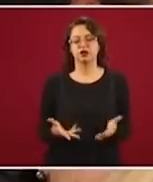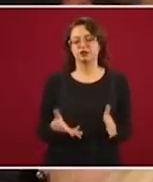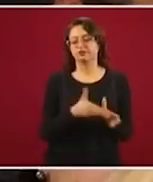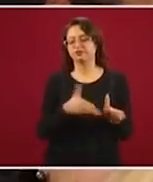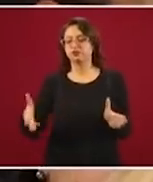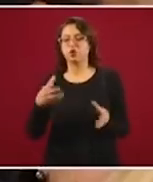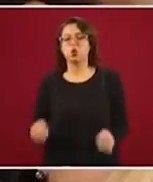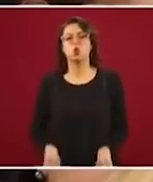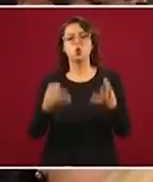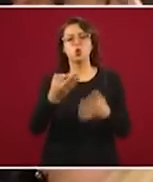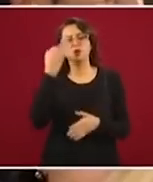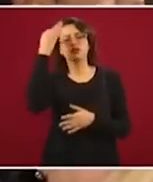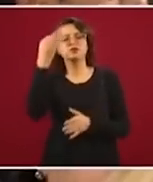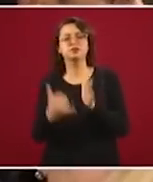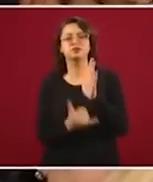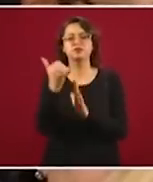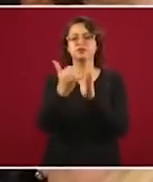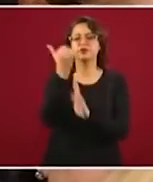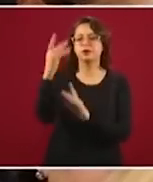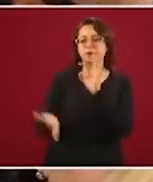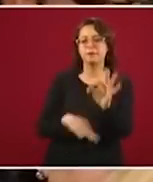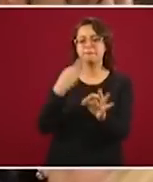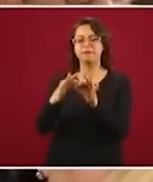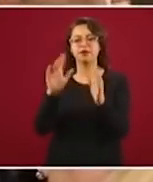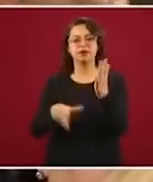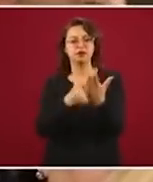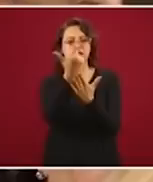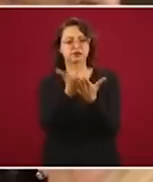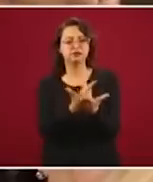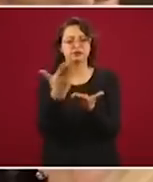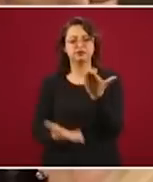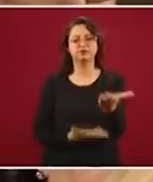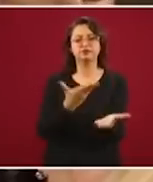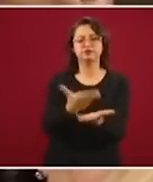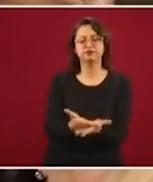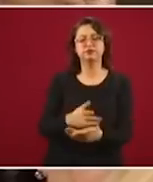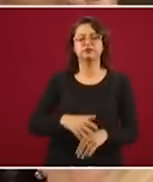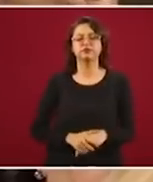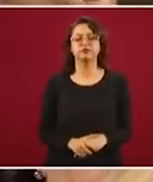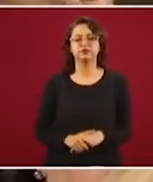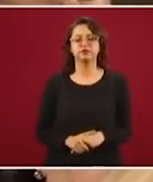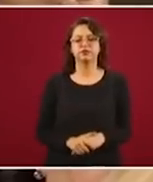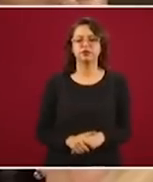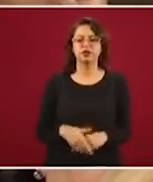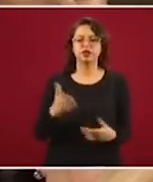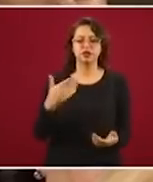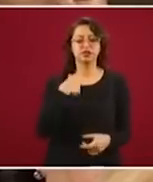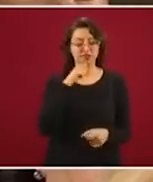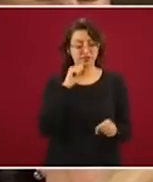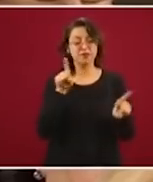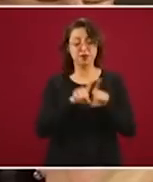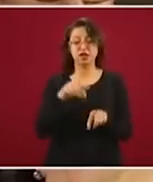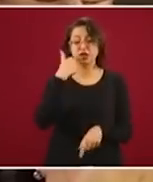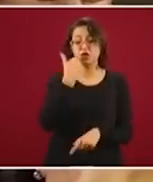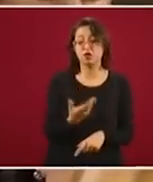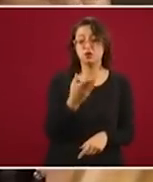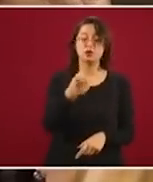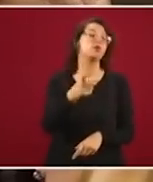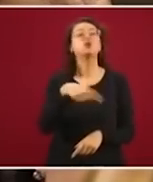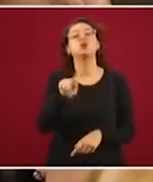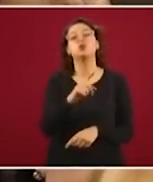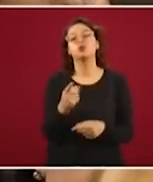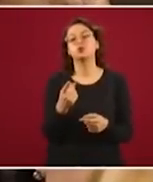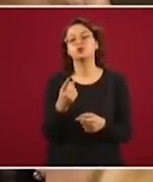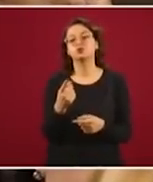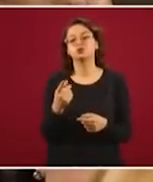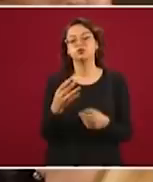tiempo estaría esto concluido, la lista que aquí nos presentan? Y sí, un mensaje, yo quisiera de usted un mensaje claro para las personas